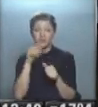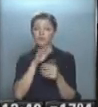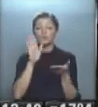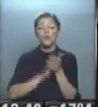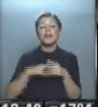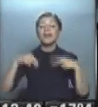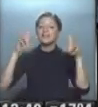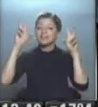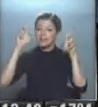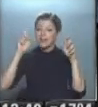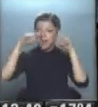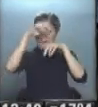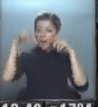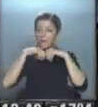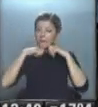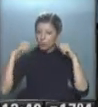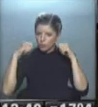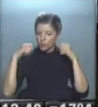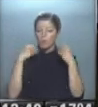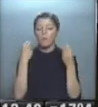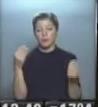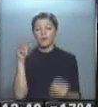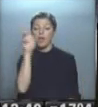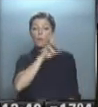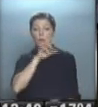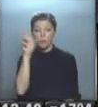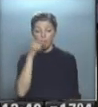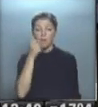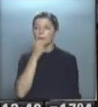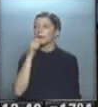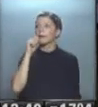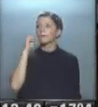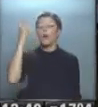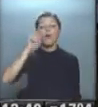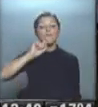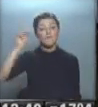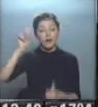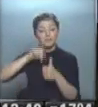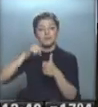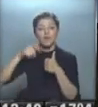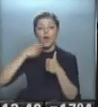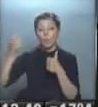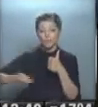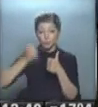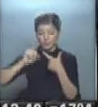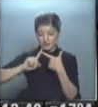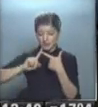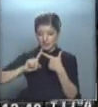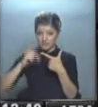tema del pañuelo, porque muchas chicas en Francia, por ejemplo, y también en Turquía,